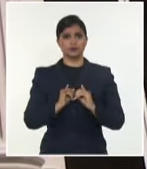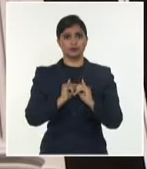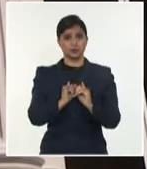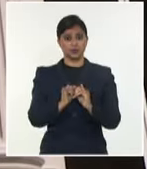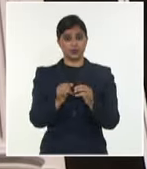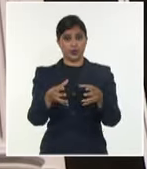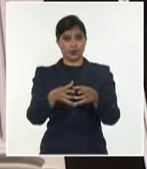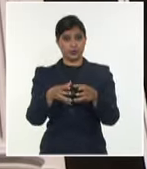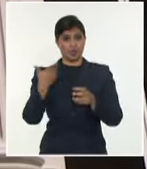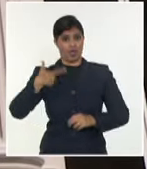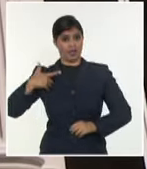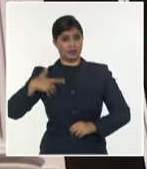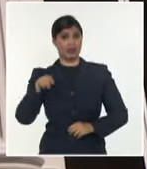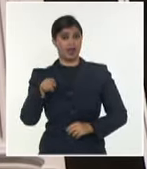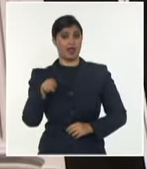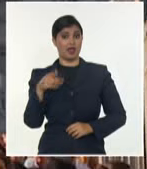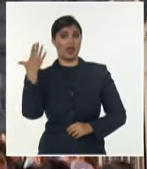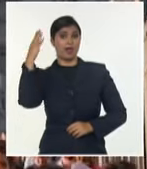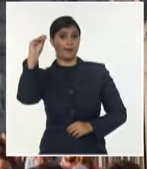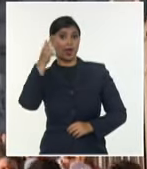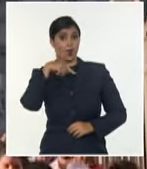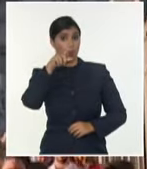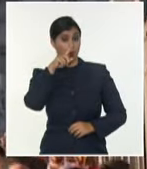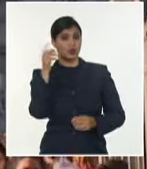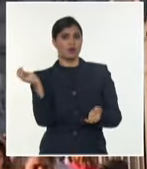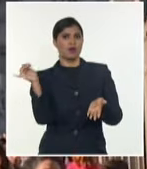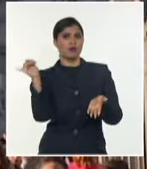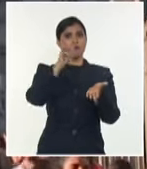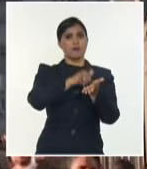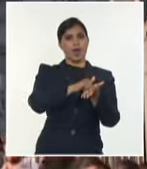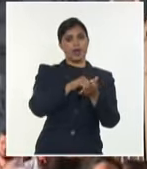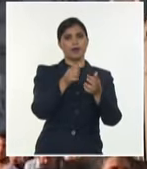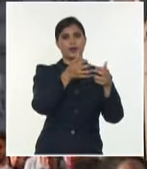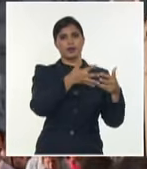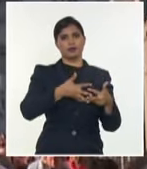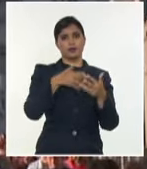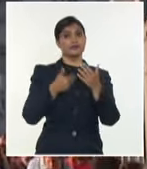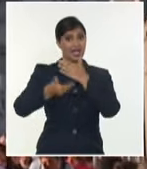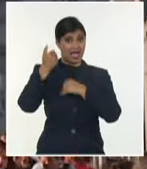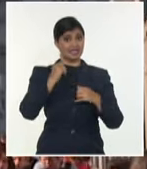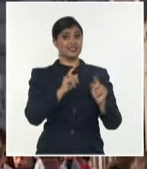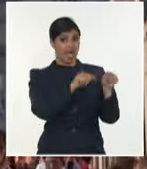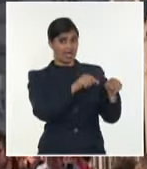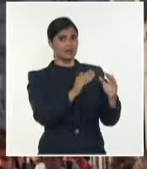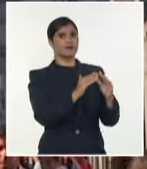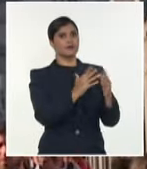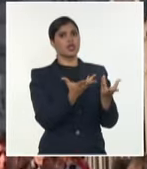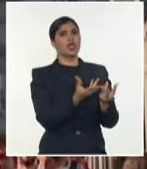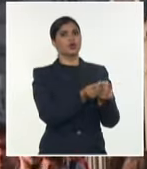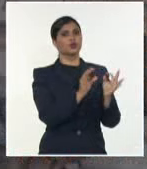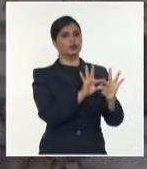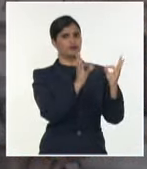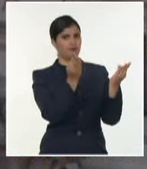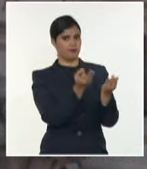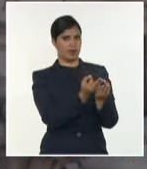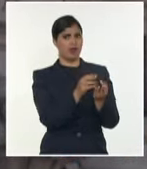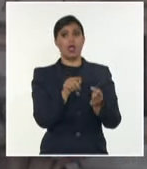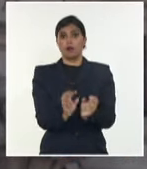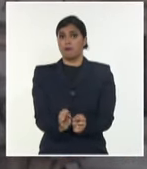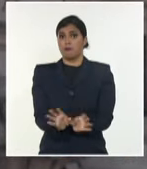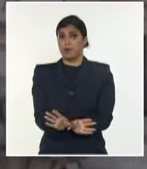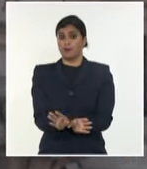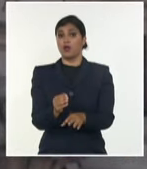irá a fines de junio a Nueva York, donde vivía con su familia antes de tomar el cargo. La renuncia sucede en el contexto de la cumbre